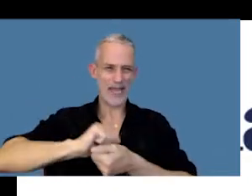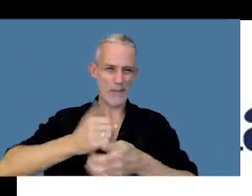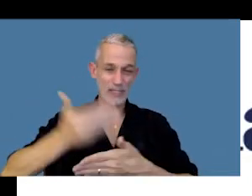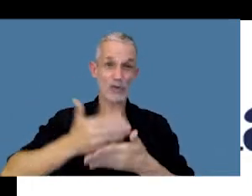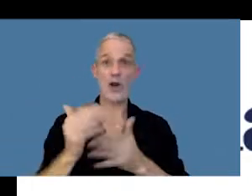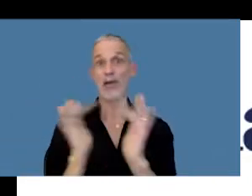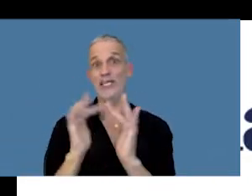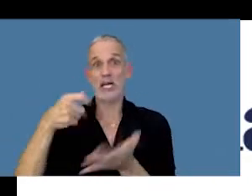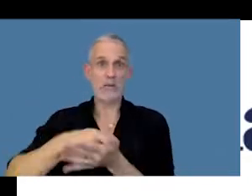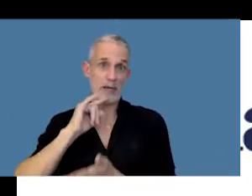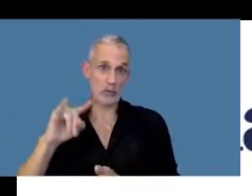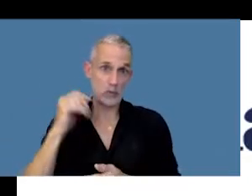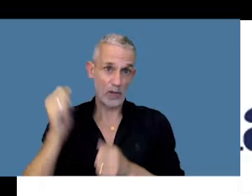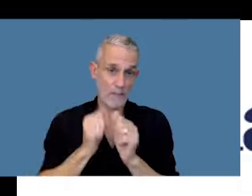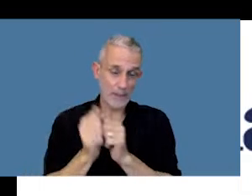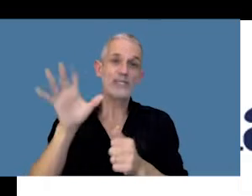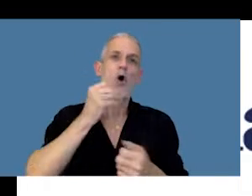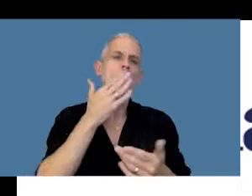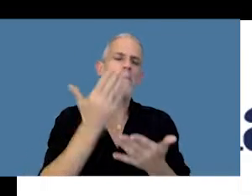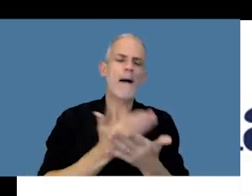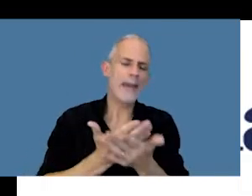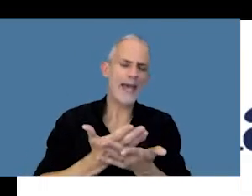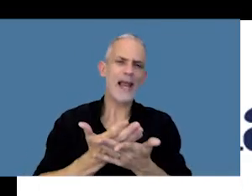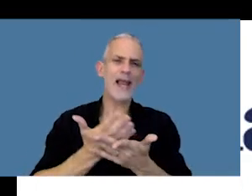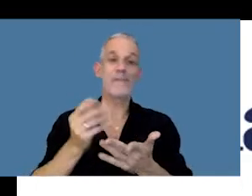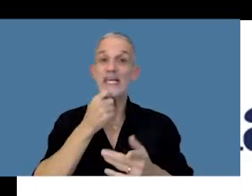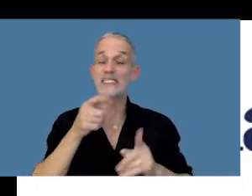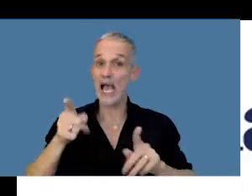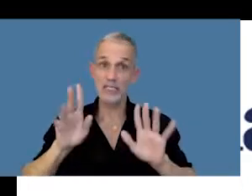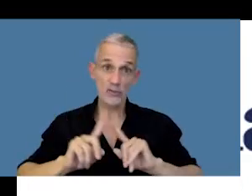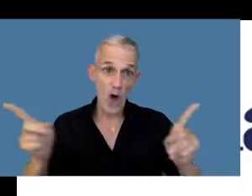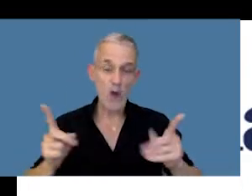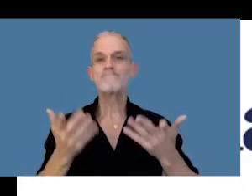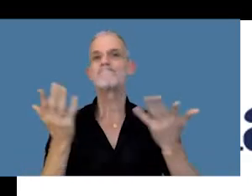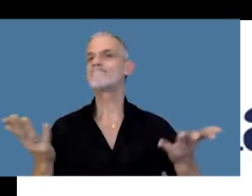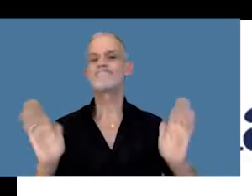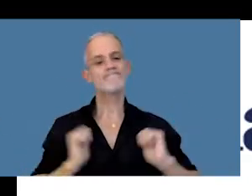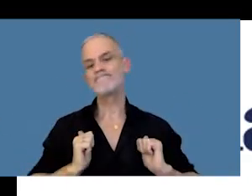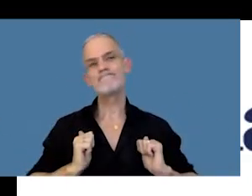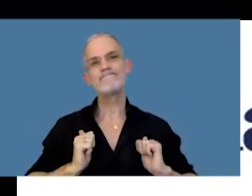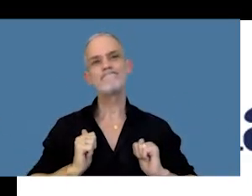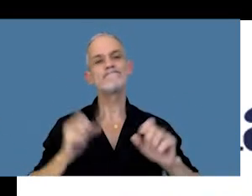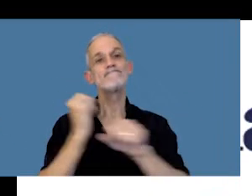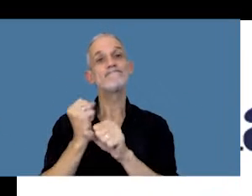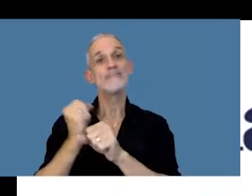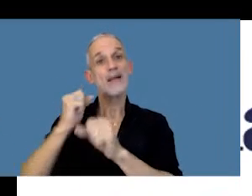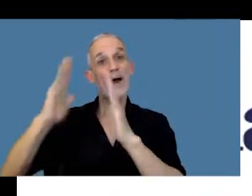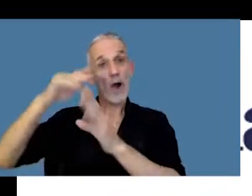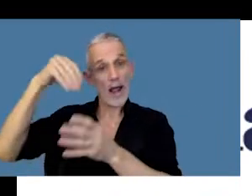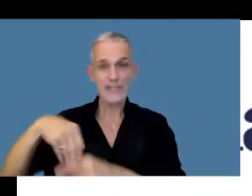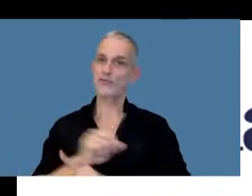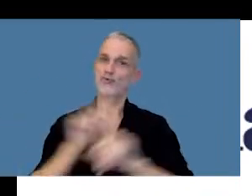internet, o puede ser papel. Mientras esto no ocurra, no hay teletrabajo.